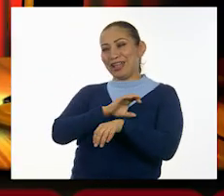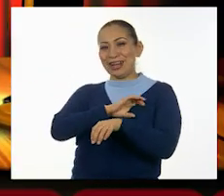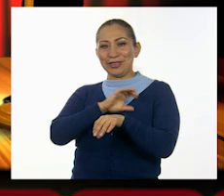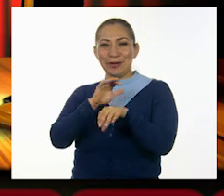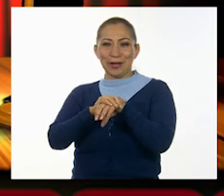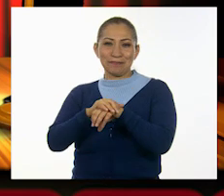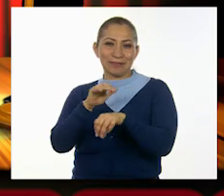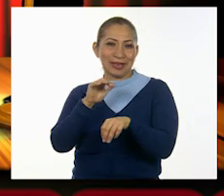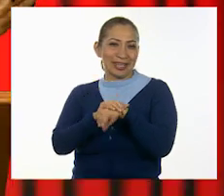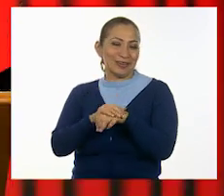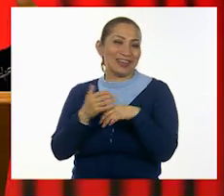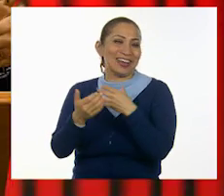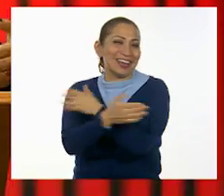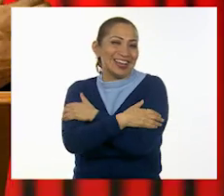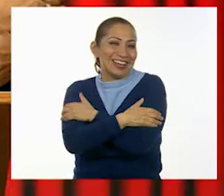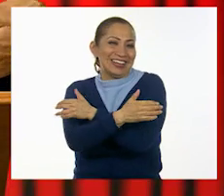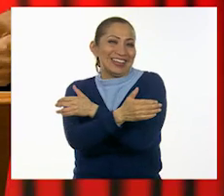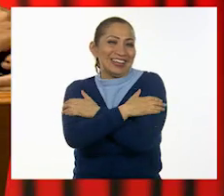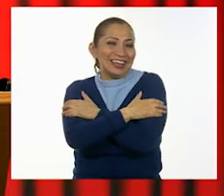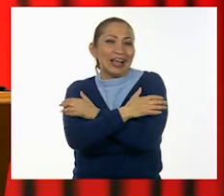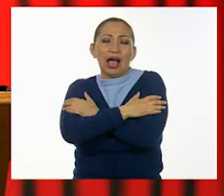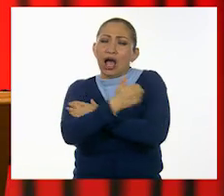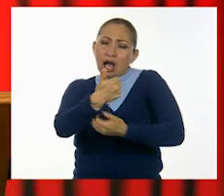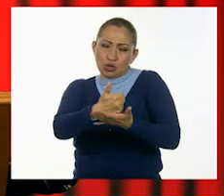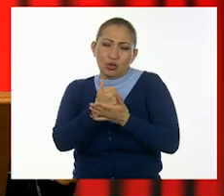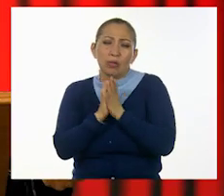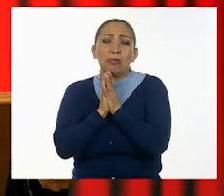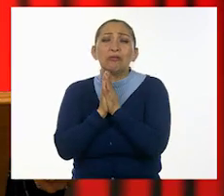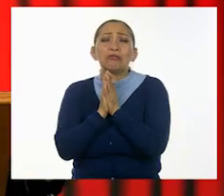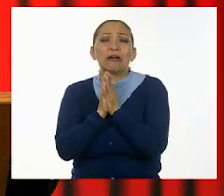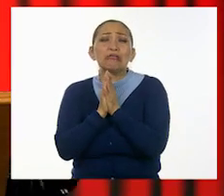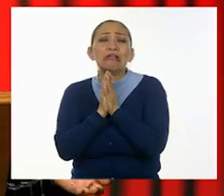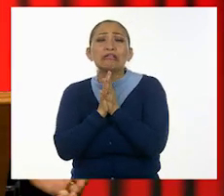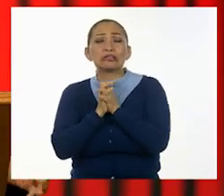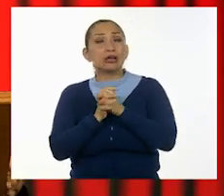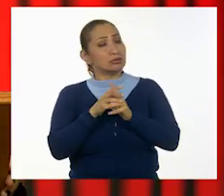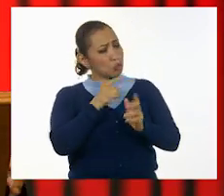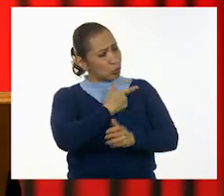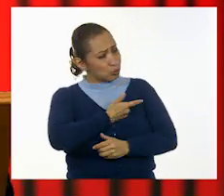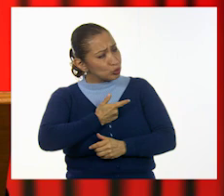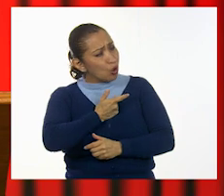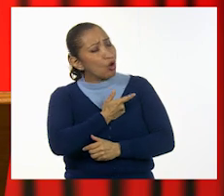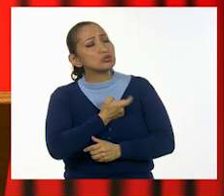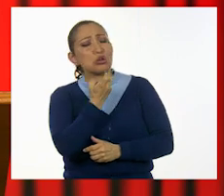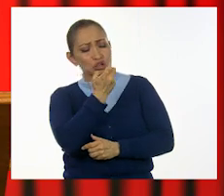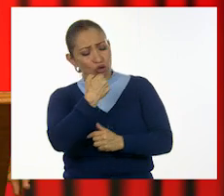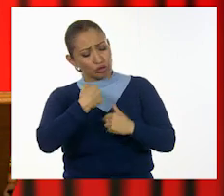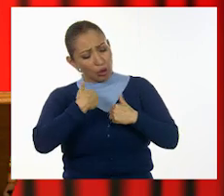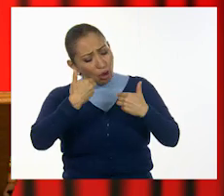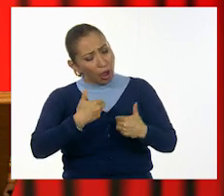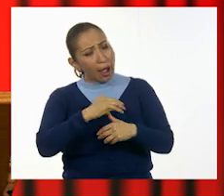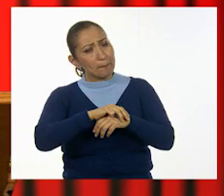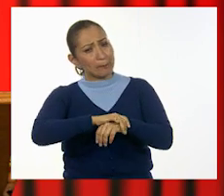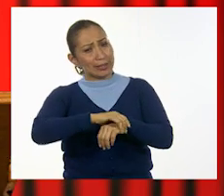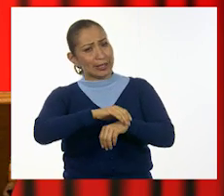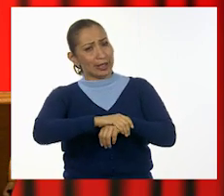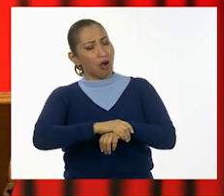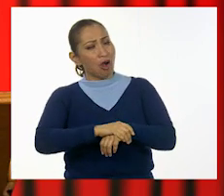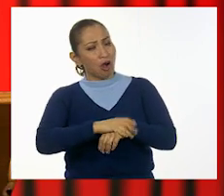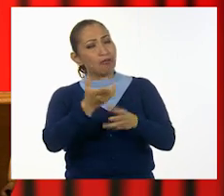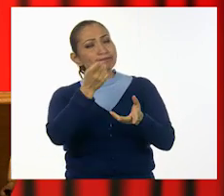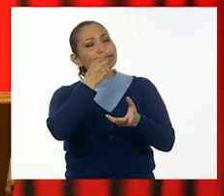querido amigo. Ayúdeme, por favor. Con mucho gusto, para eso están los amigos.